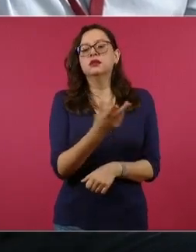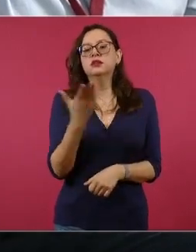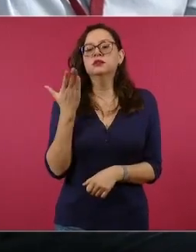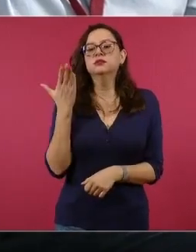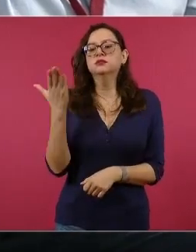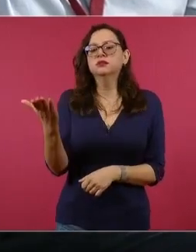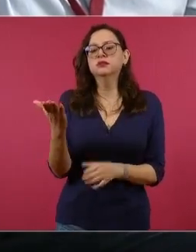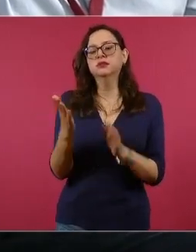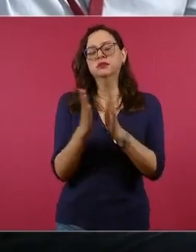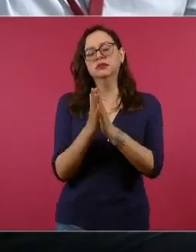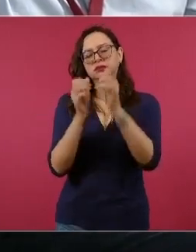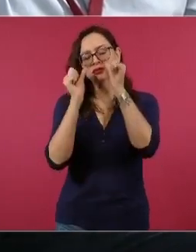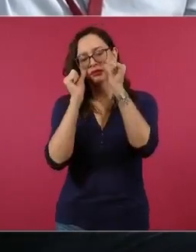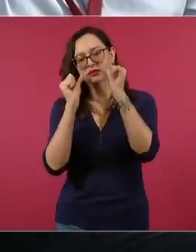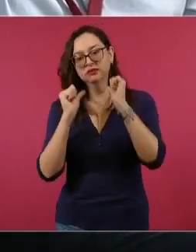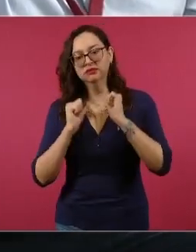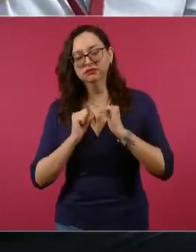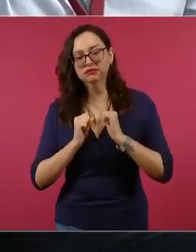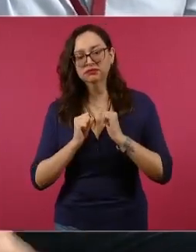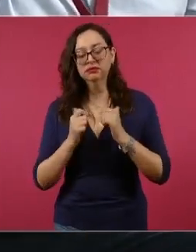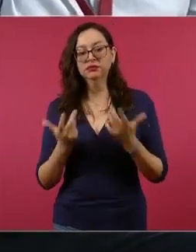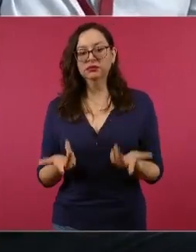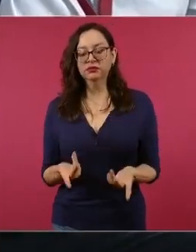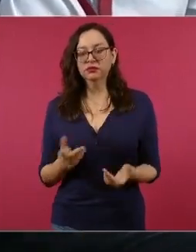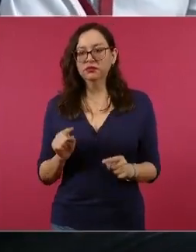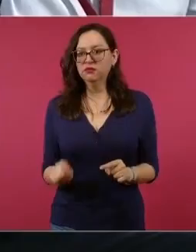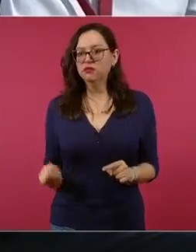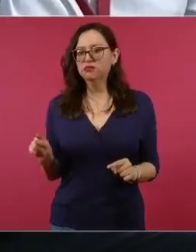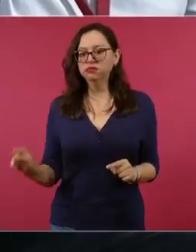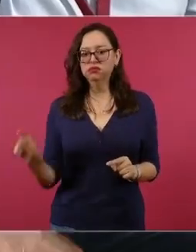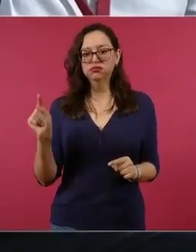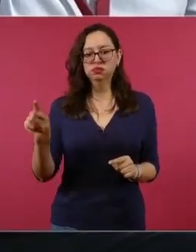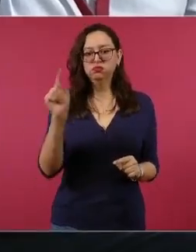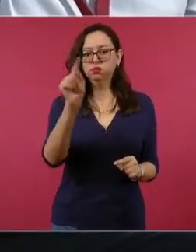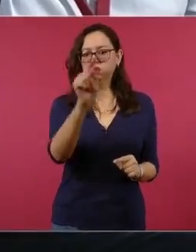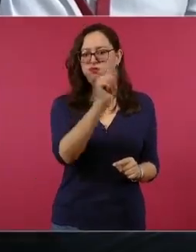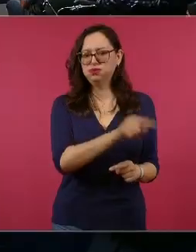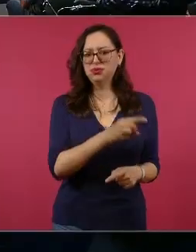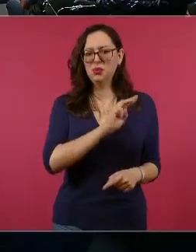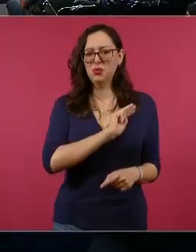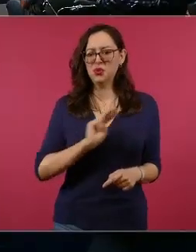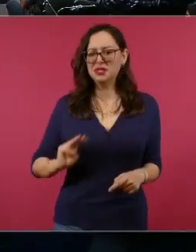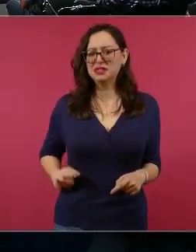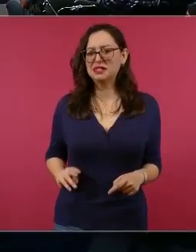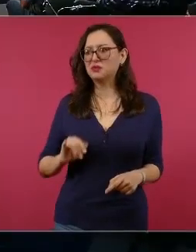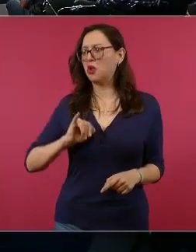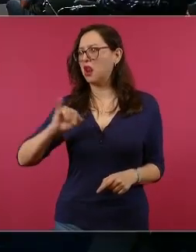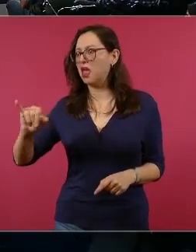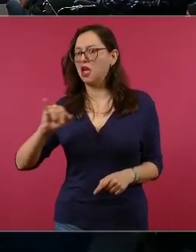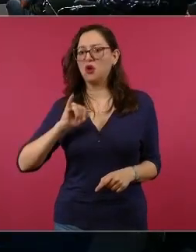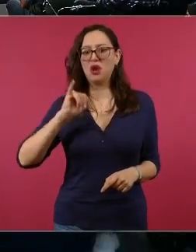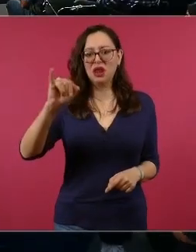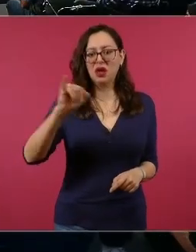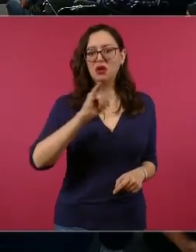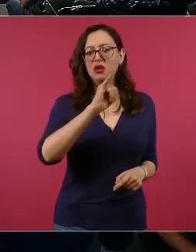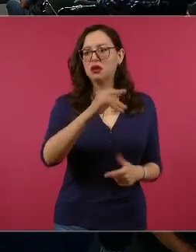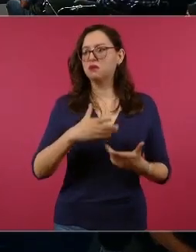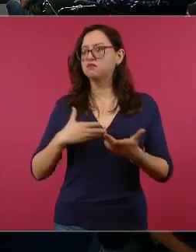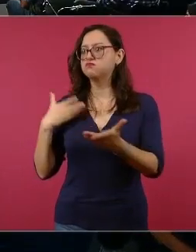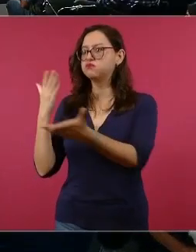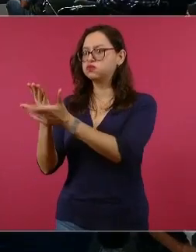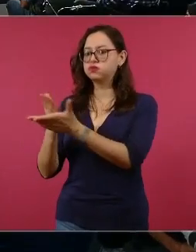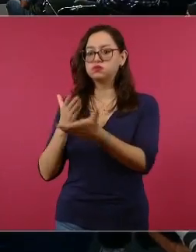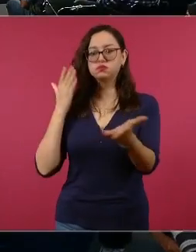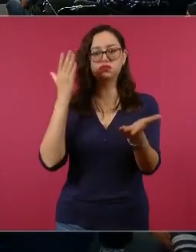sean escuchados. Los han traído en Zumpango, los han traído en Naucalpan, los han traído en muchos municipios, en el